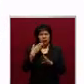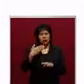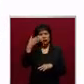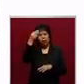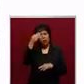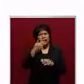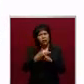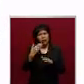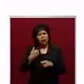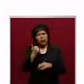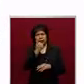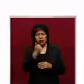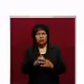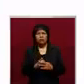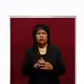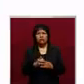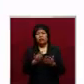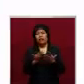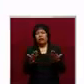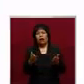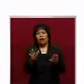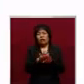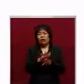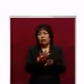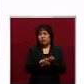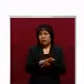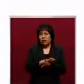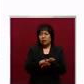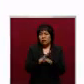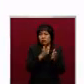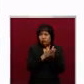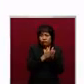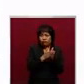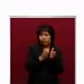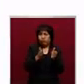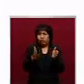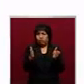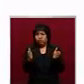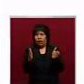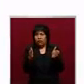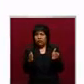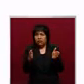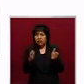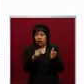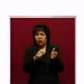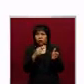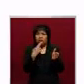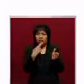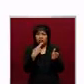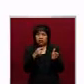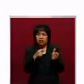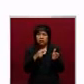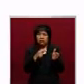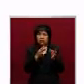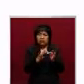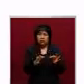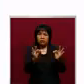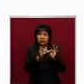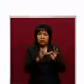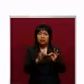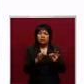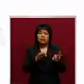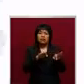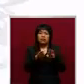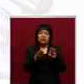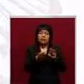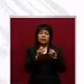Tenemos que adaptar las guías para la fase compensatoria y usarlas como primera herramienta para el trabajo a